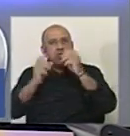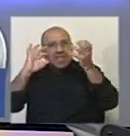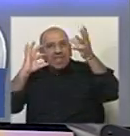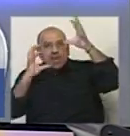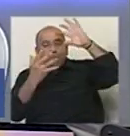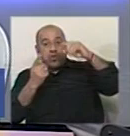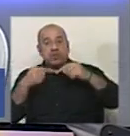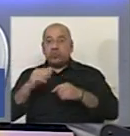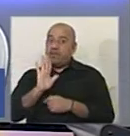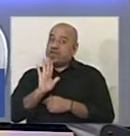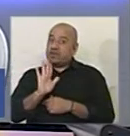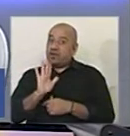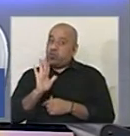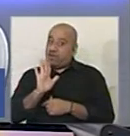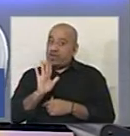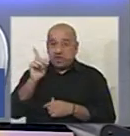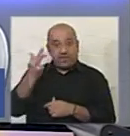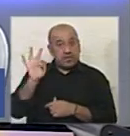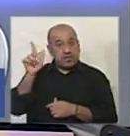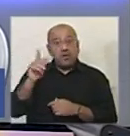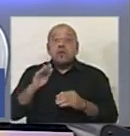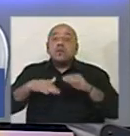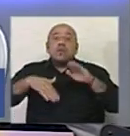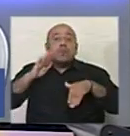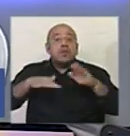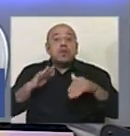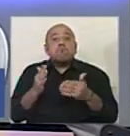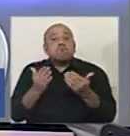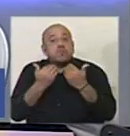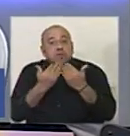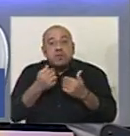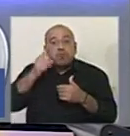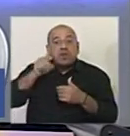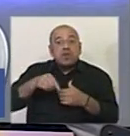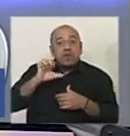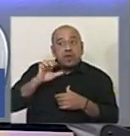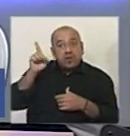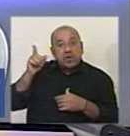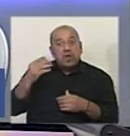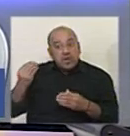amenaza, pero bueno, va a depender de lo que pase después del 1 de enero en claro. Brasil, ¿no?